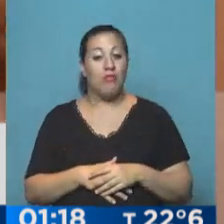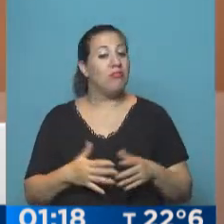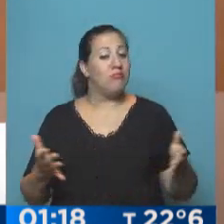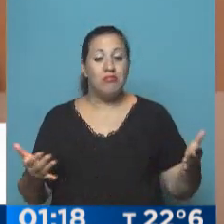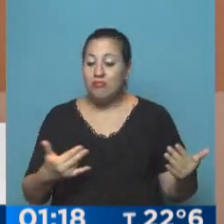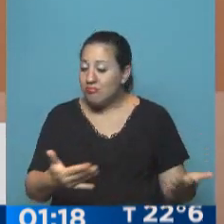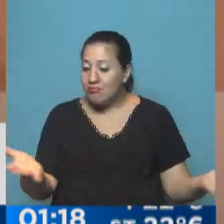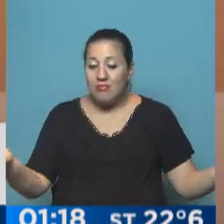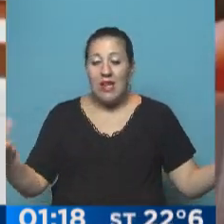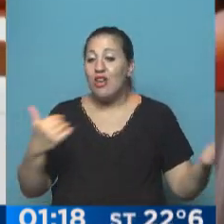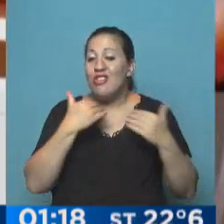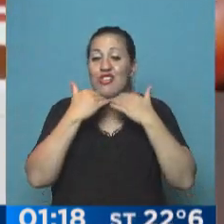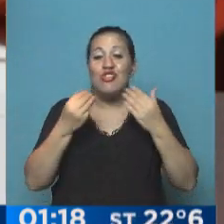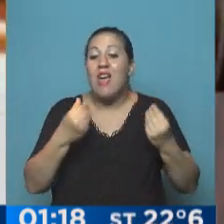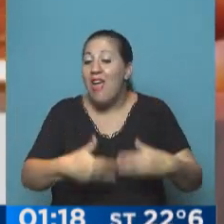no sé, lo que vaya a pasar.